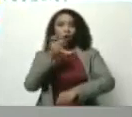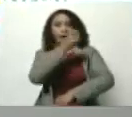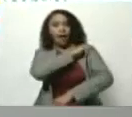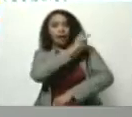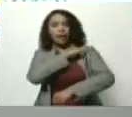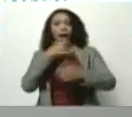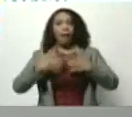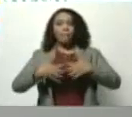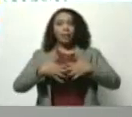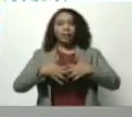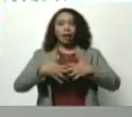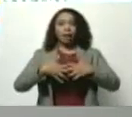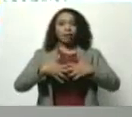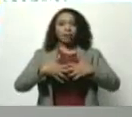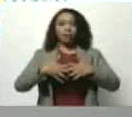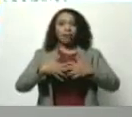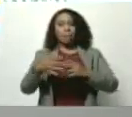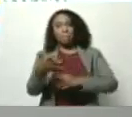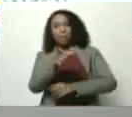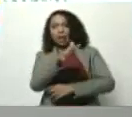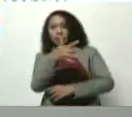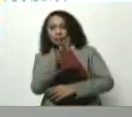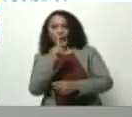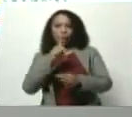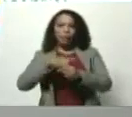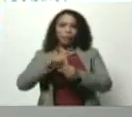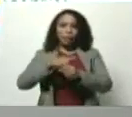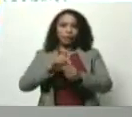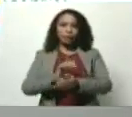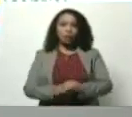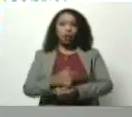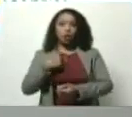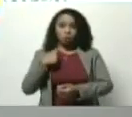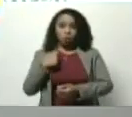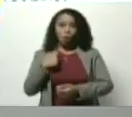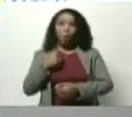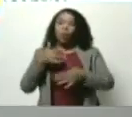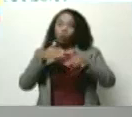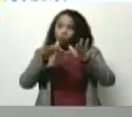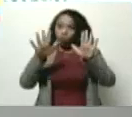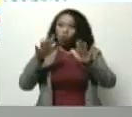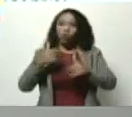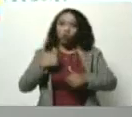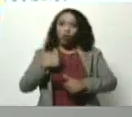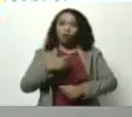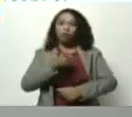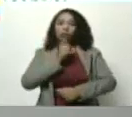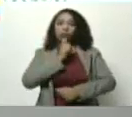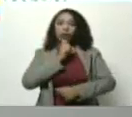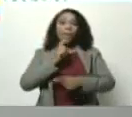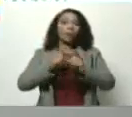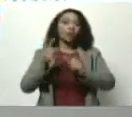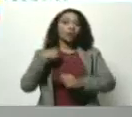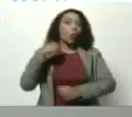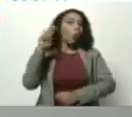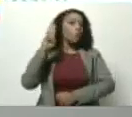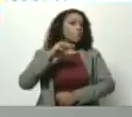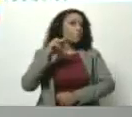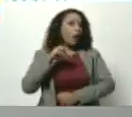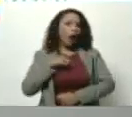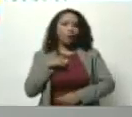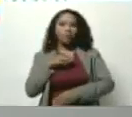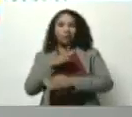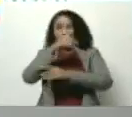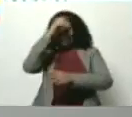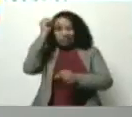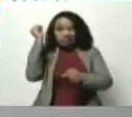nacional similar a pérez a un show yo tuve por supuesto todos mis dificultades pero yo nunca tuve que trabajar